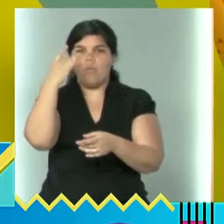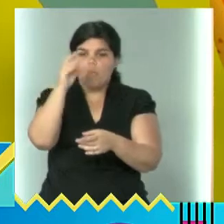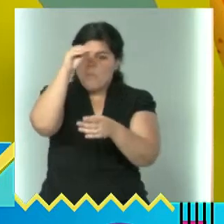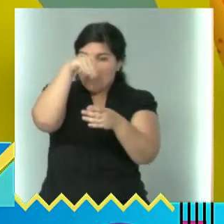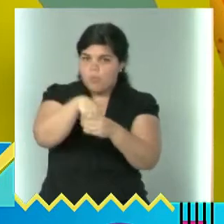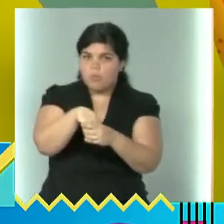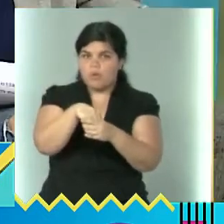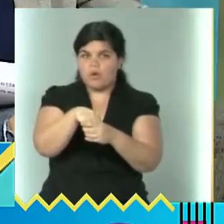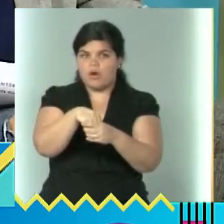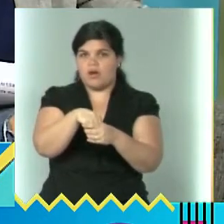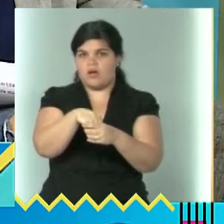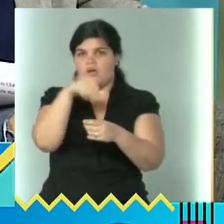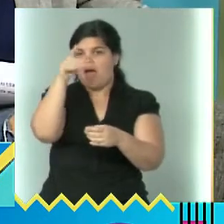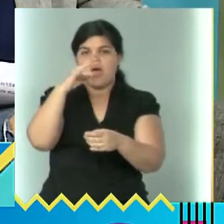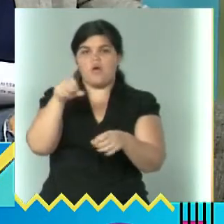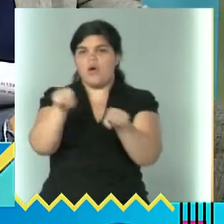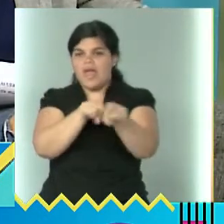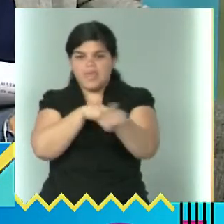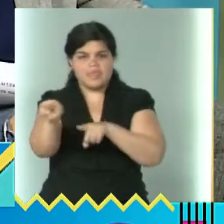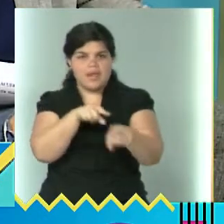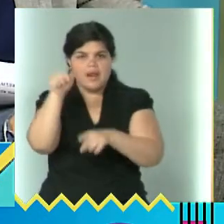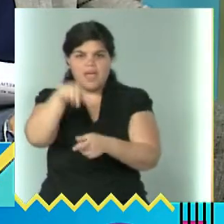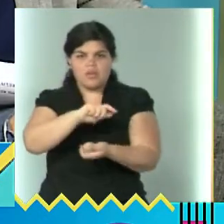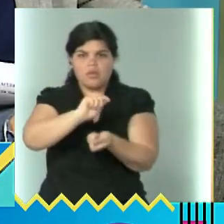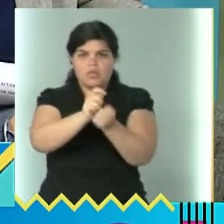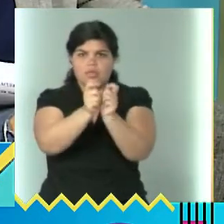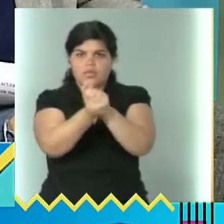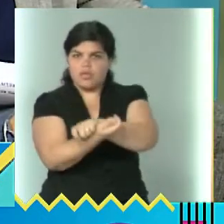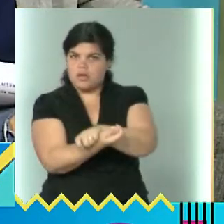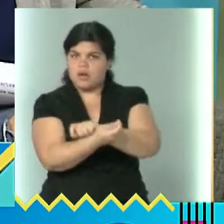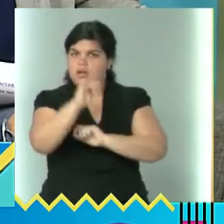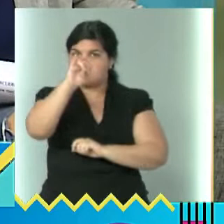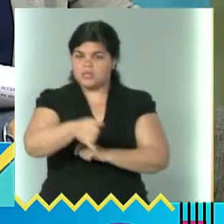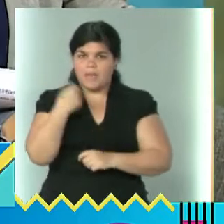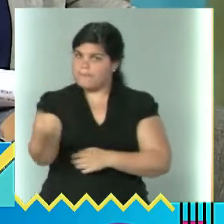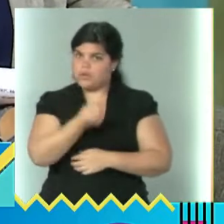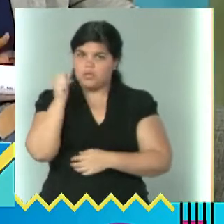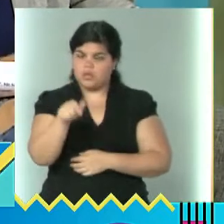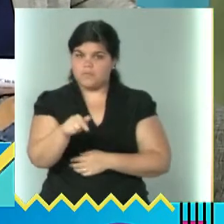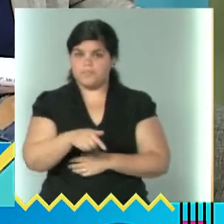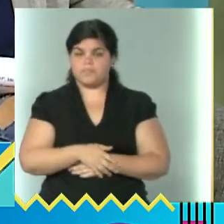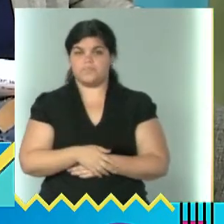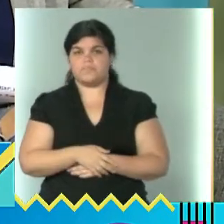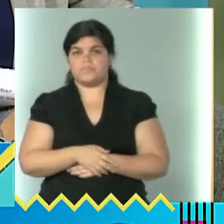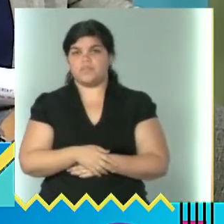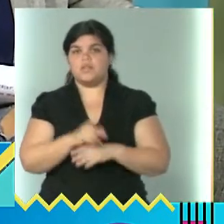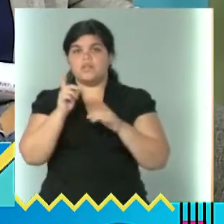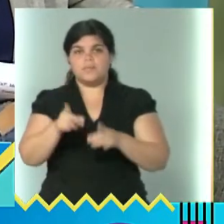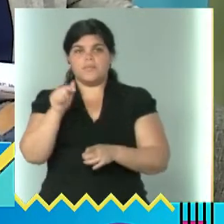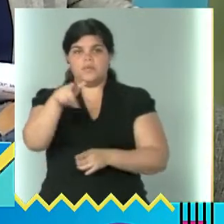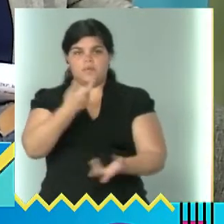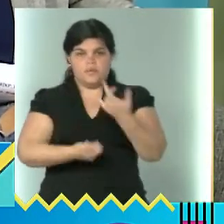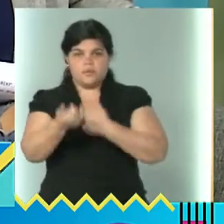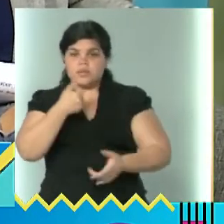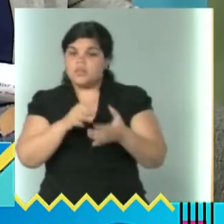socialidad offline, fuera de la... Y produce modificaciones importantes, ¿no es cierto? Y en ese punto, y utilizando el término